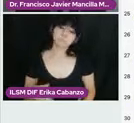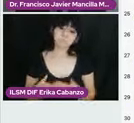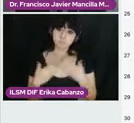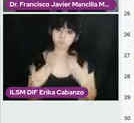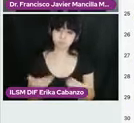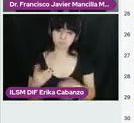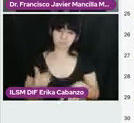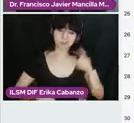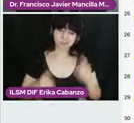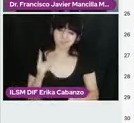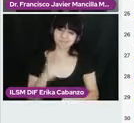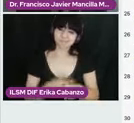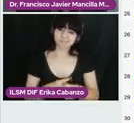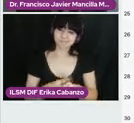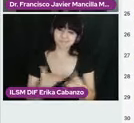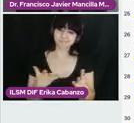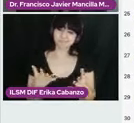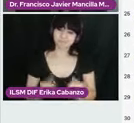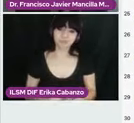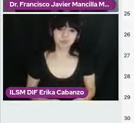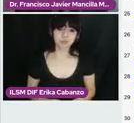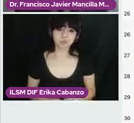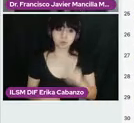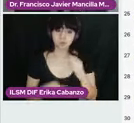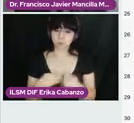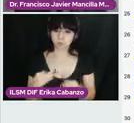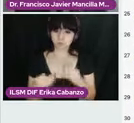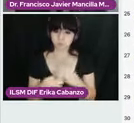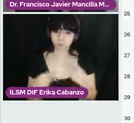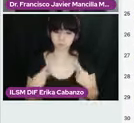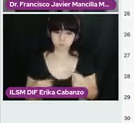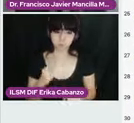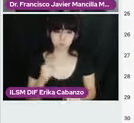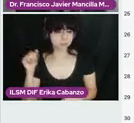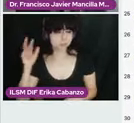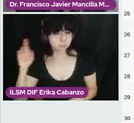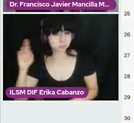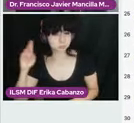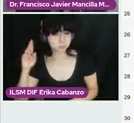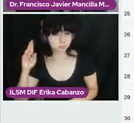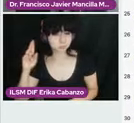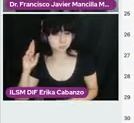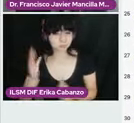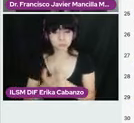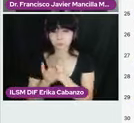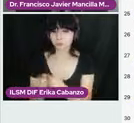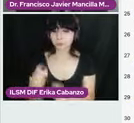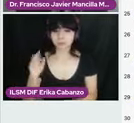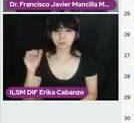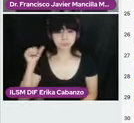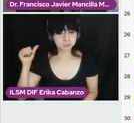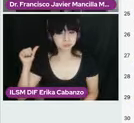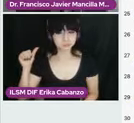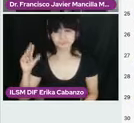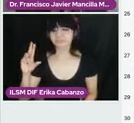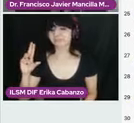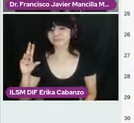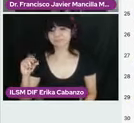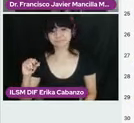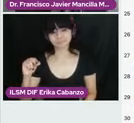paciente. No a todos los zumbidos les vamos a poner un auxiliar auditivo, ¿sí? Aquellos zumbidos